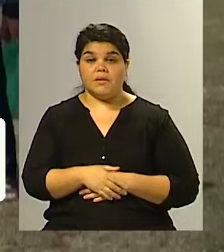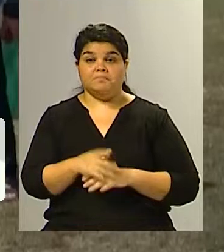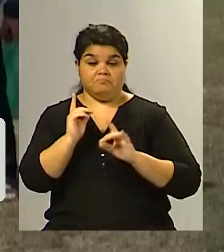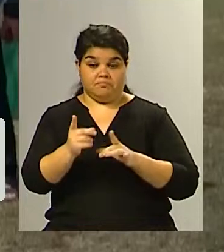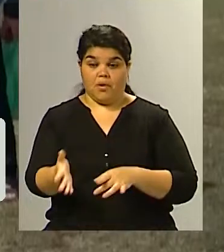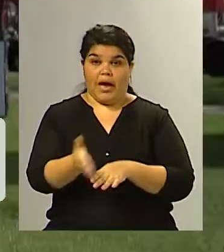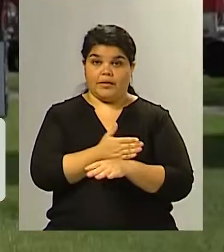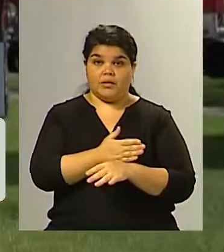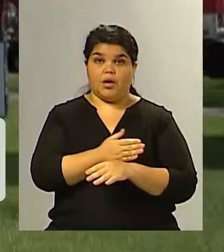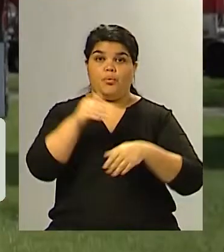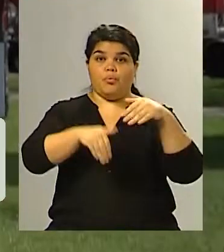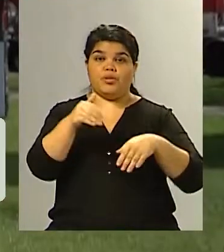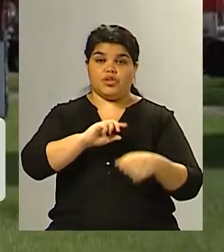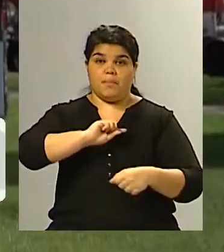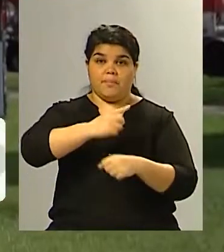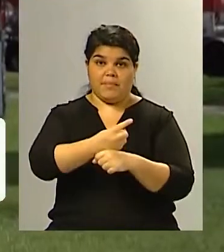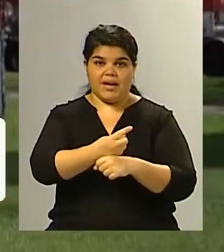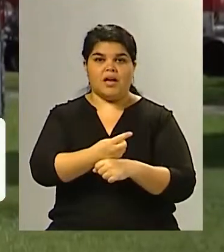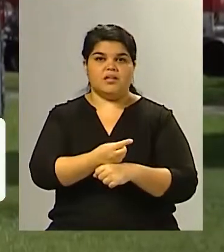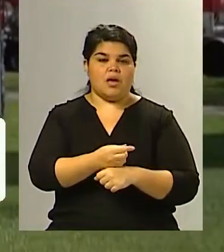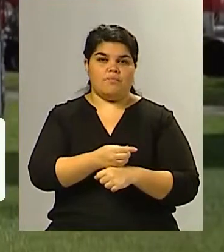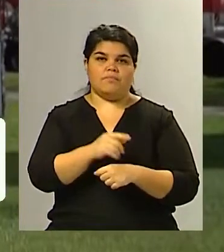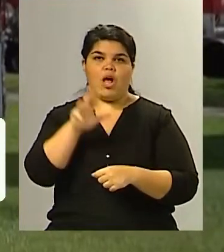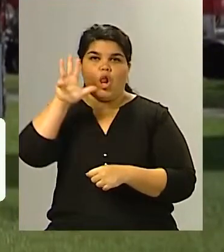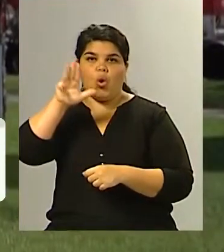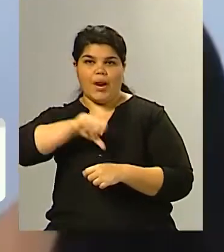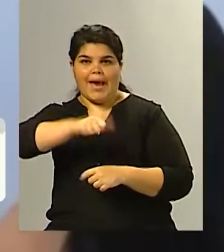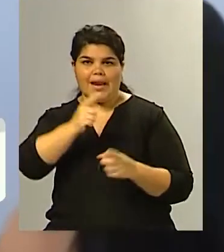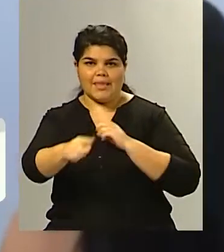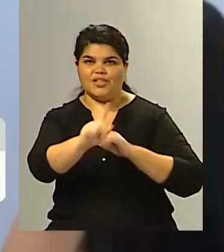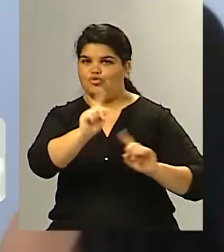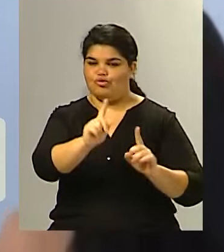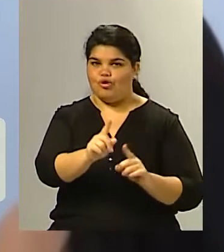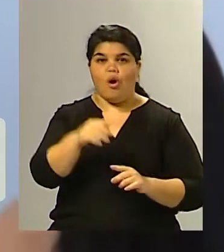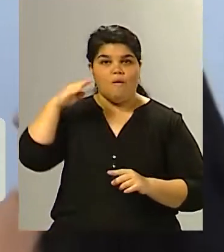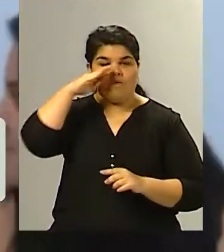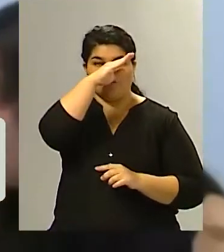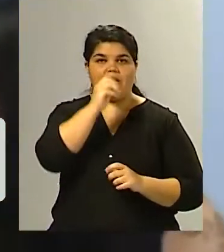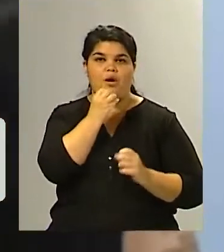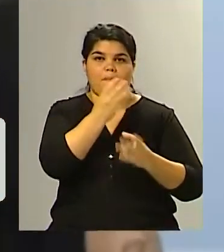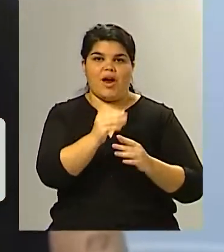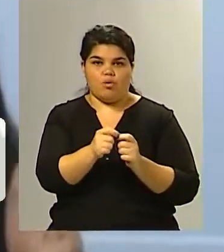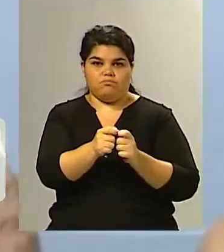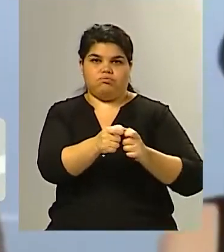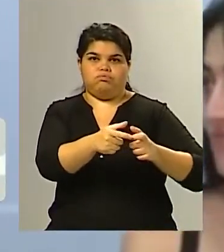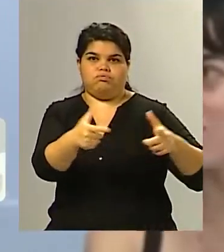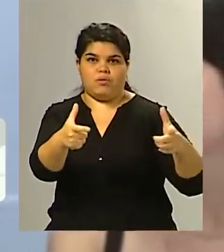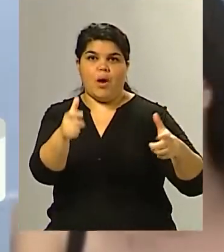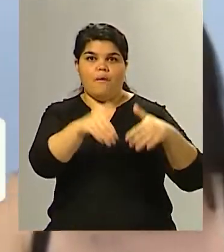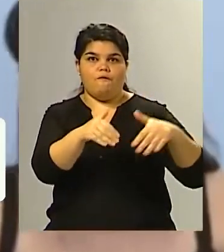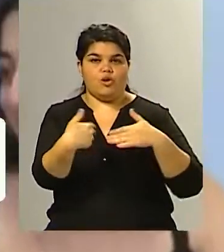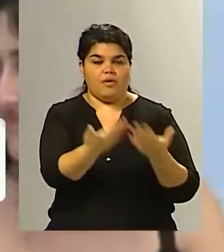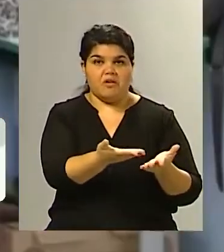había anunciado que no ganaba Lula en primera vuelta y que Bolsonaro iba a hacer una excelente elección, mucho mejor de lo que se pensaba,